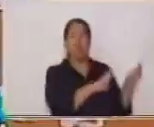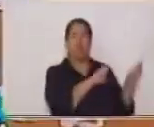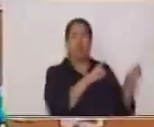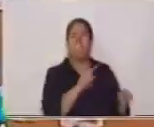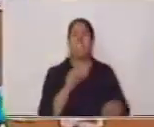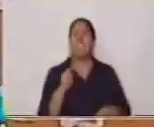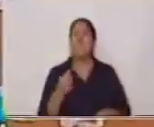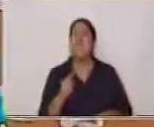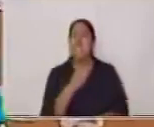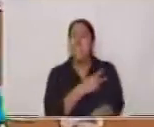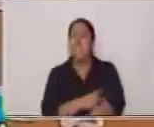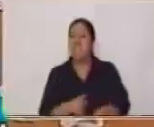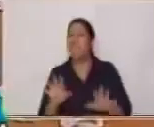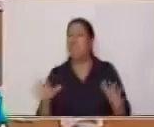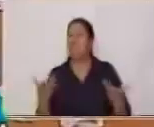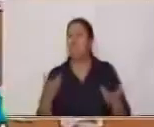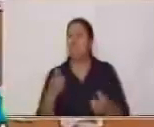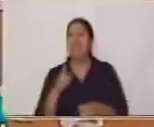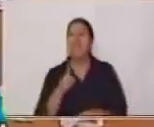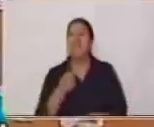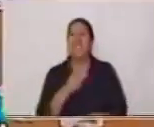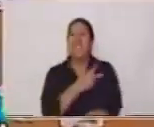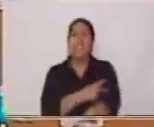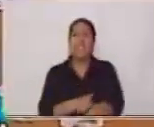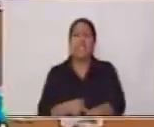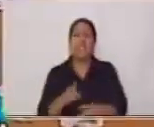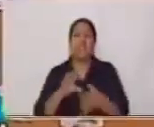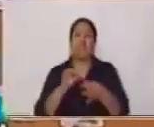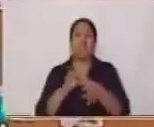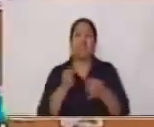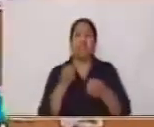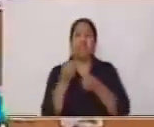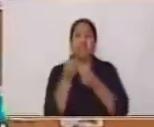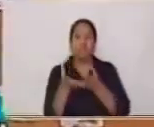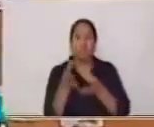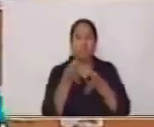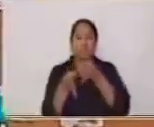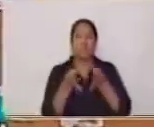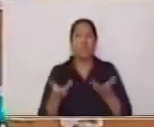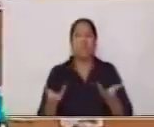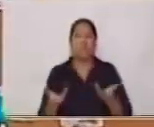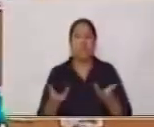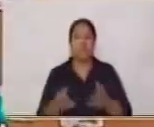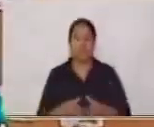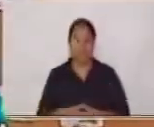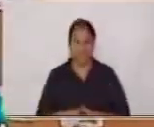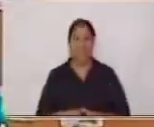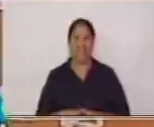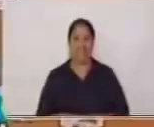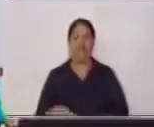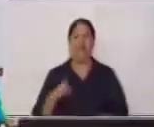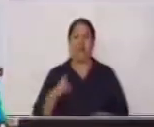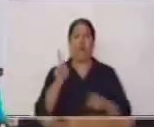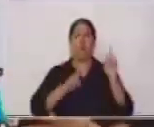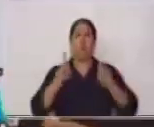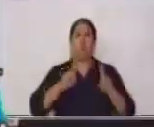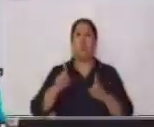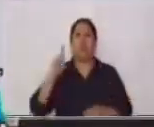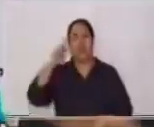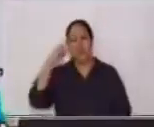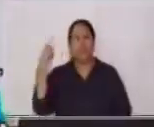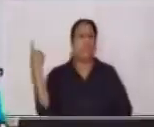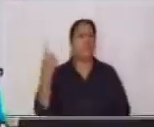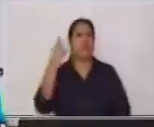el narrador, quién es el que está contando la historia. Distinguir entre las ideas principales. Mi idea principal era